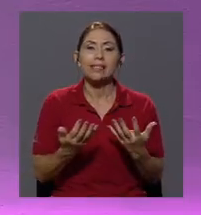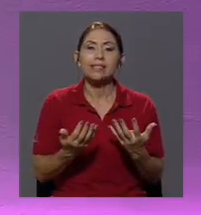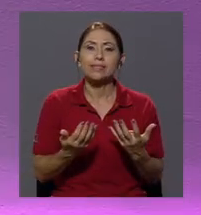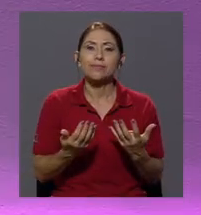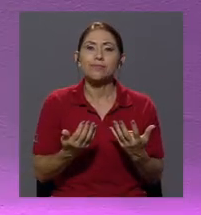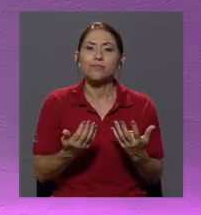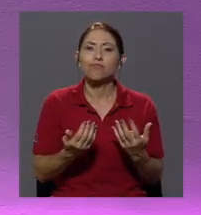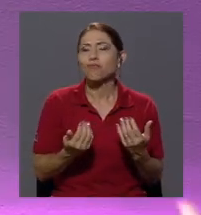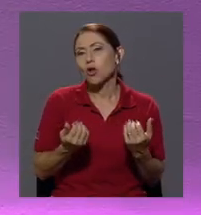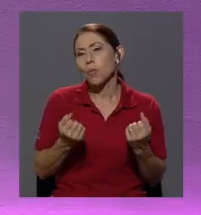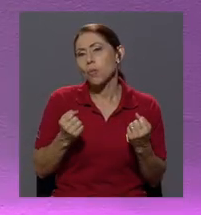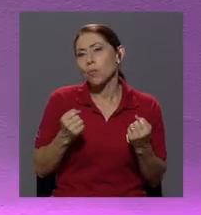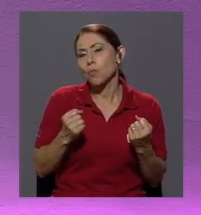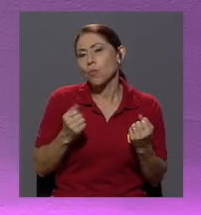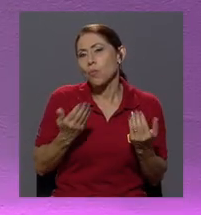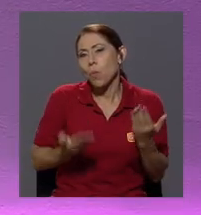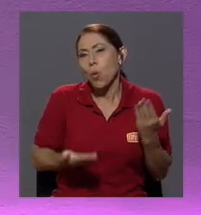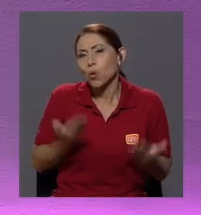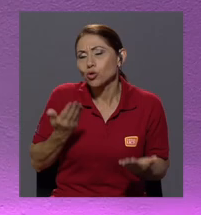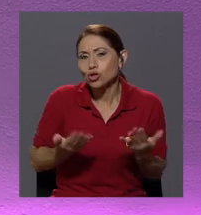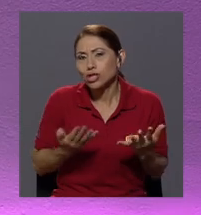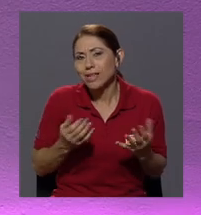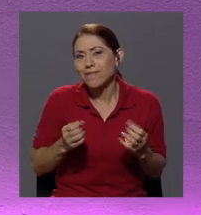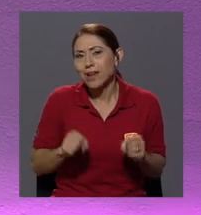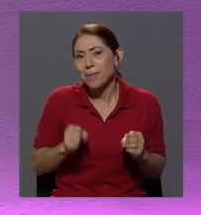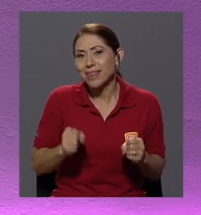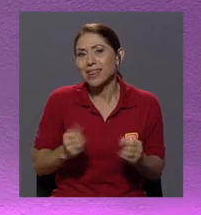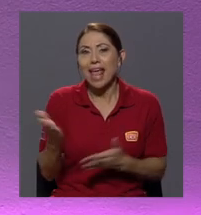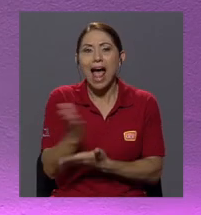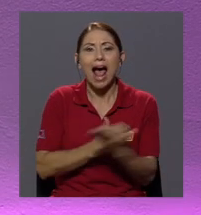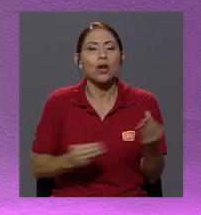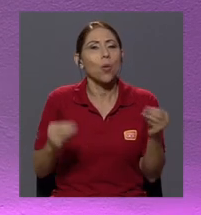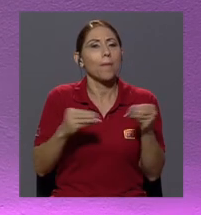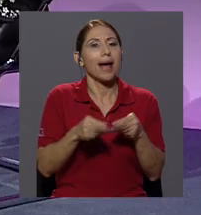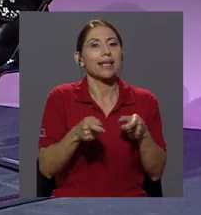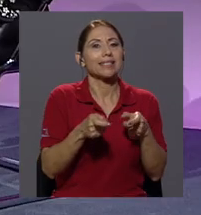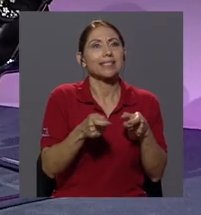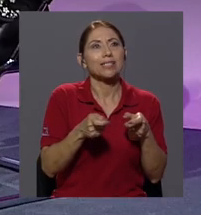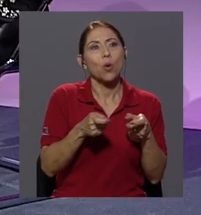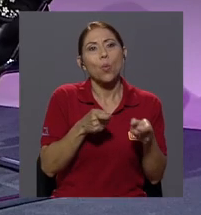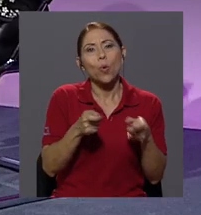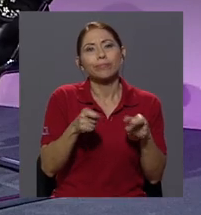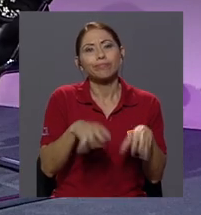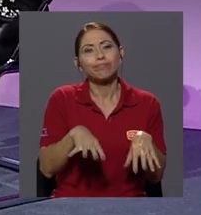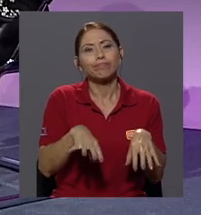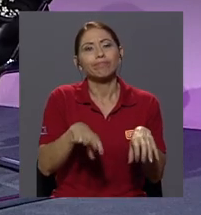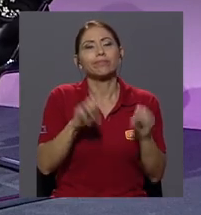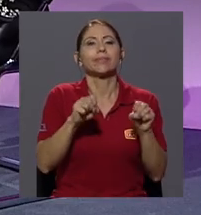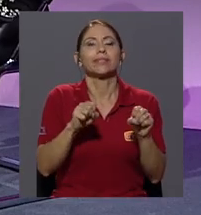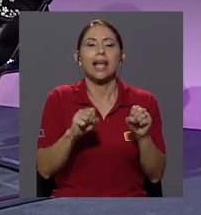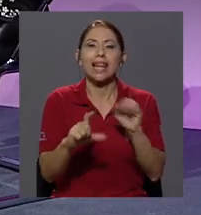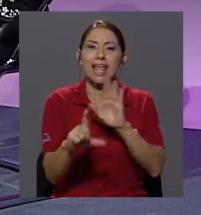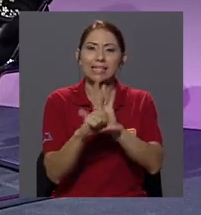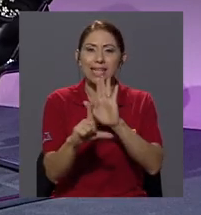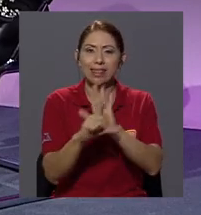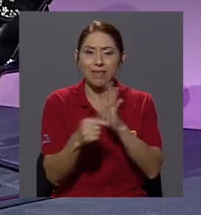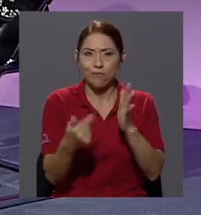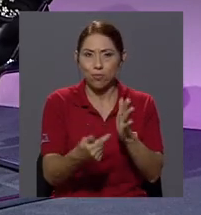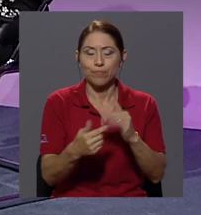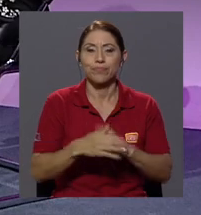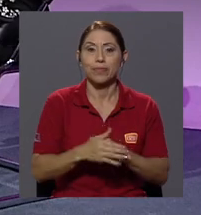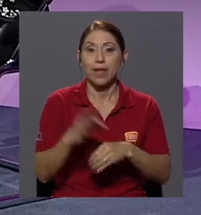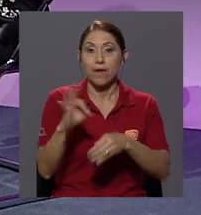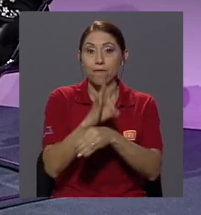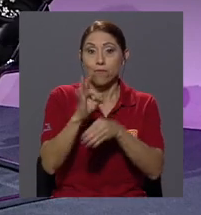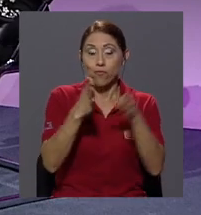está posiblemente algo más del lado ejecutivo o legislativo donde donde el